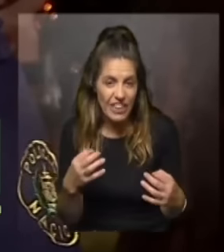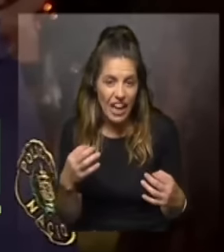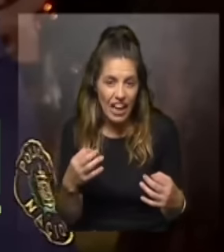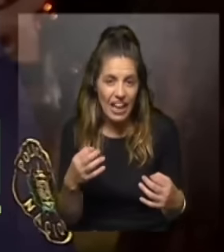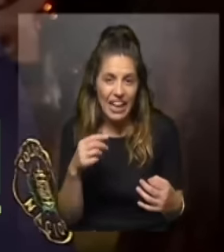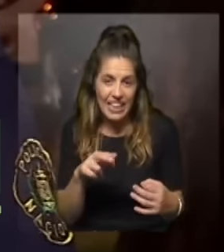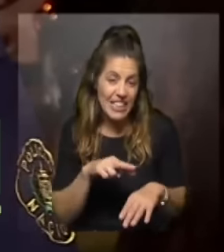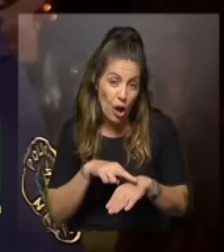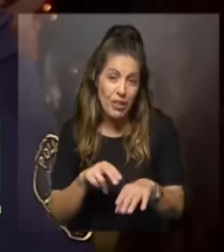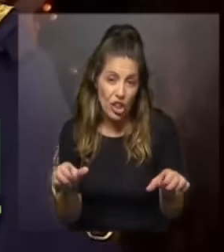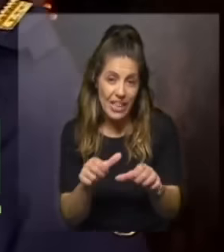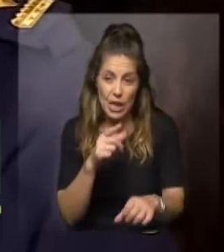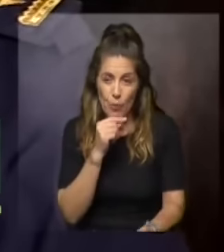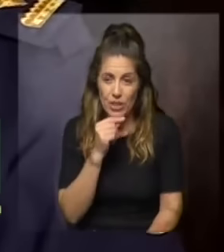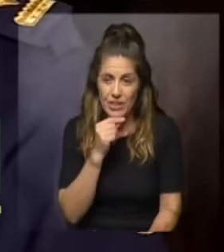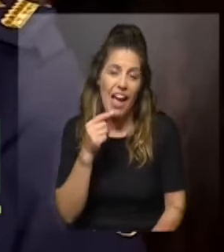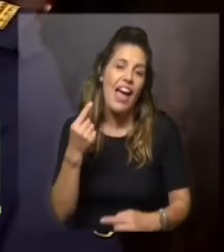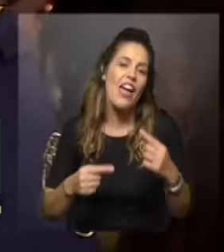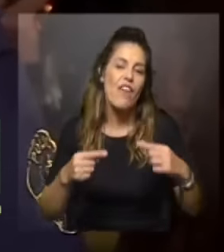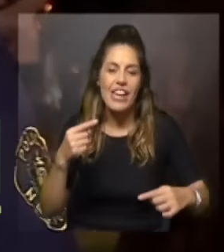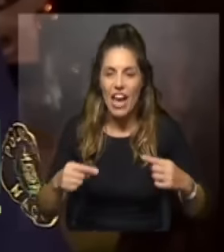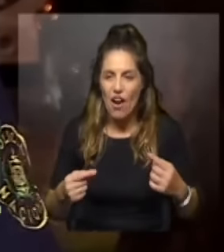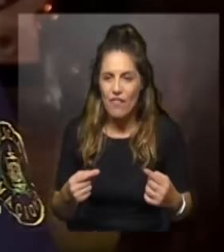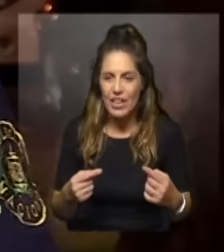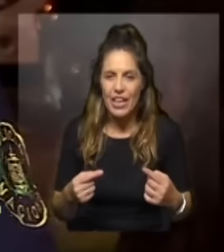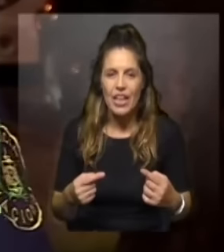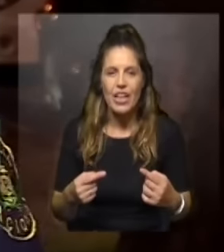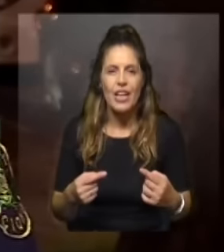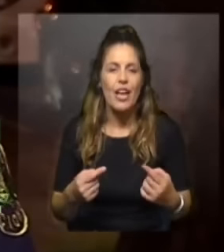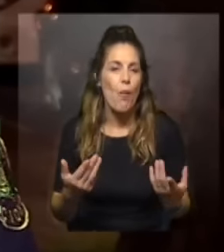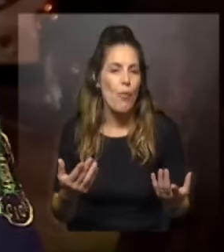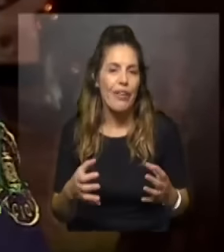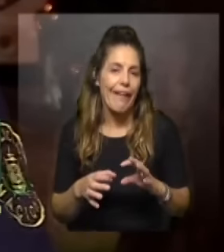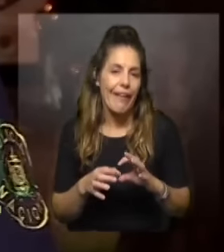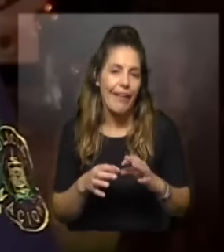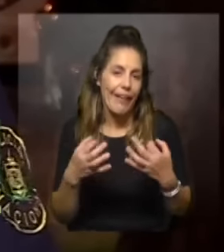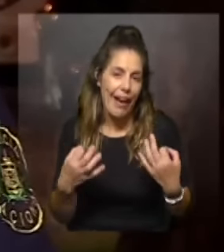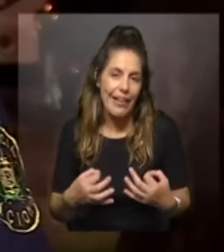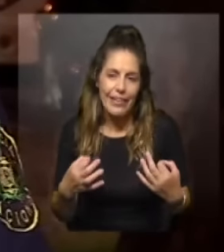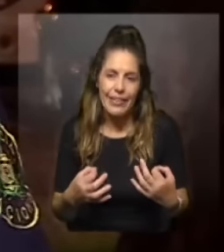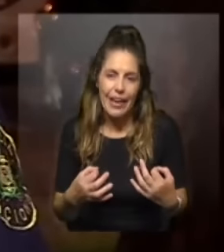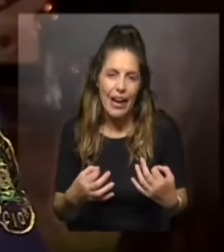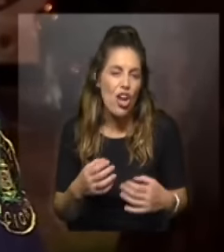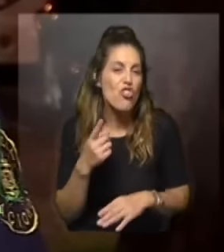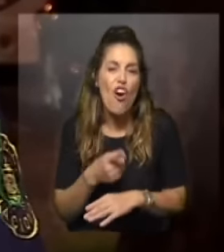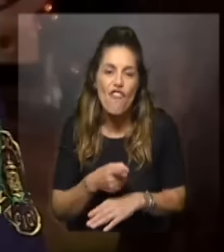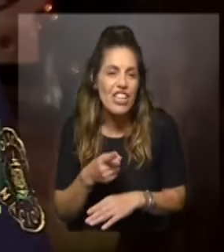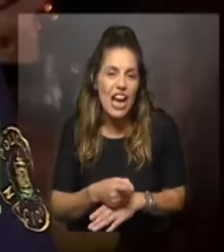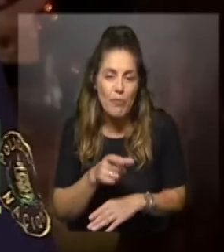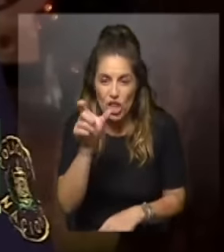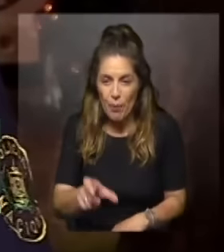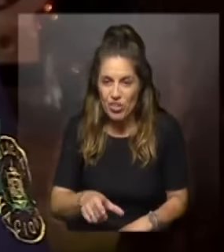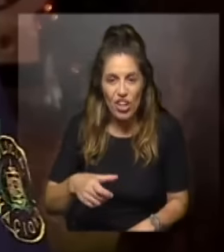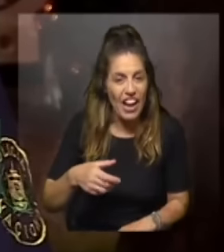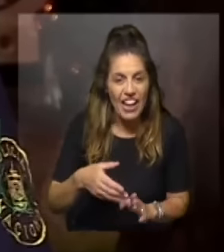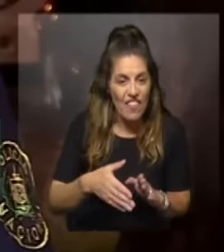torno a esas recomendaciones es variable en realidad Porque Claro en realidad eh No no obligamos a la gente a ir a un